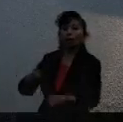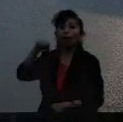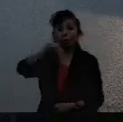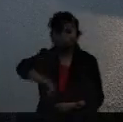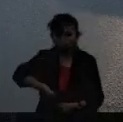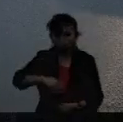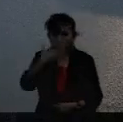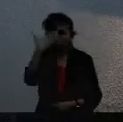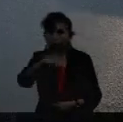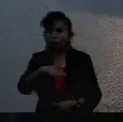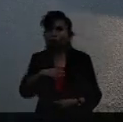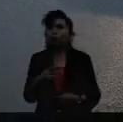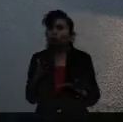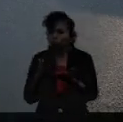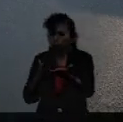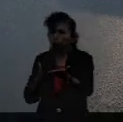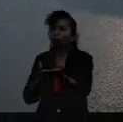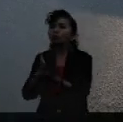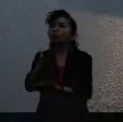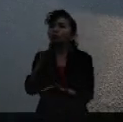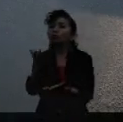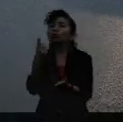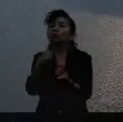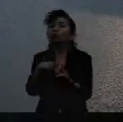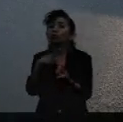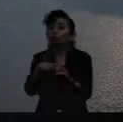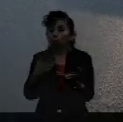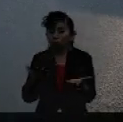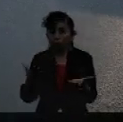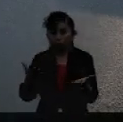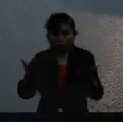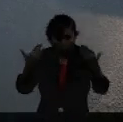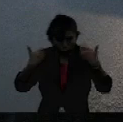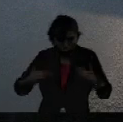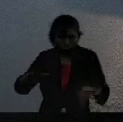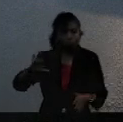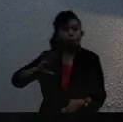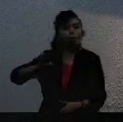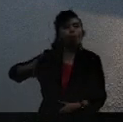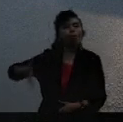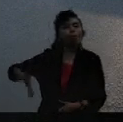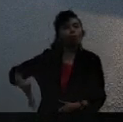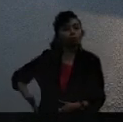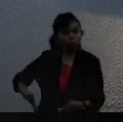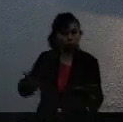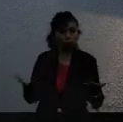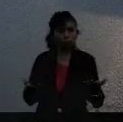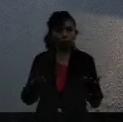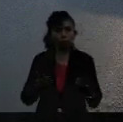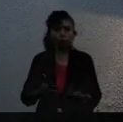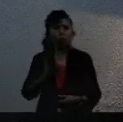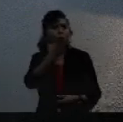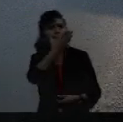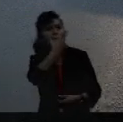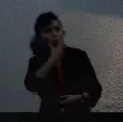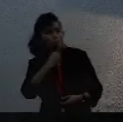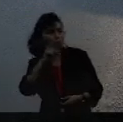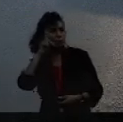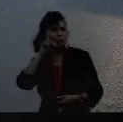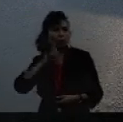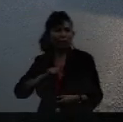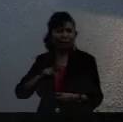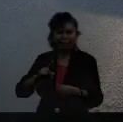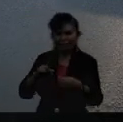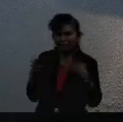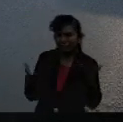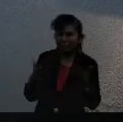sabemos A dónde vamos nos reconocemos orgullosas nos reconocemos orgullosos en nuestras profundas